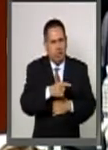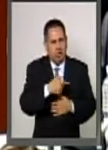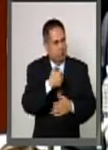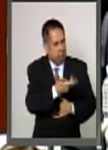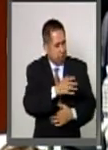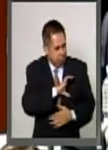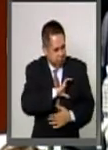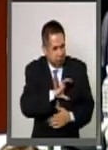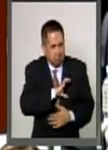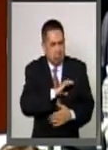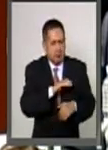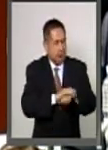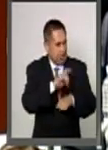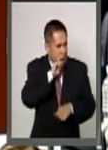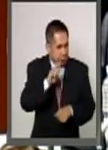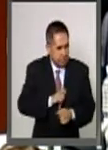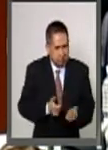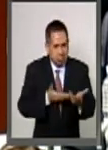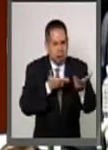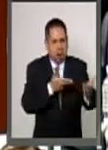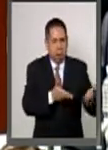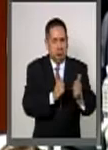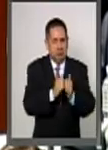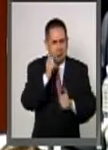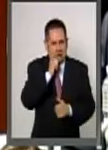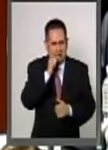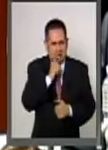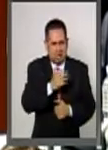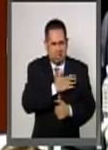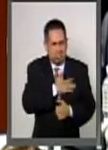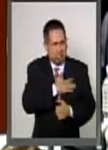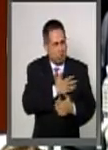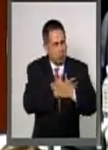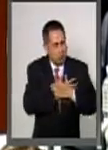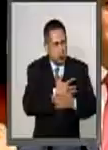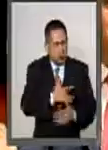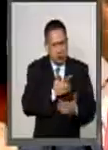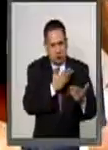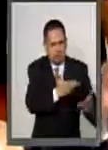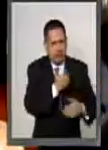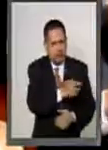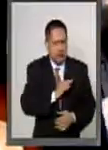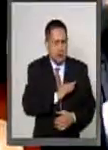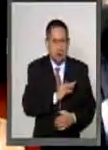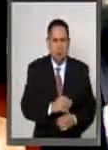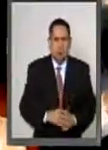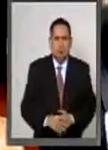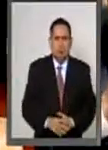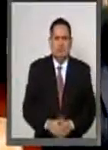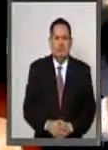mi cariño, mi amistad y como siempre mi profundo amor. Felicidades.